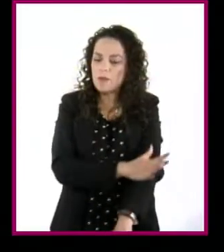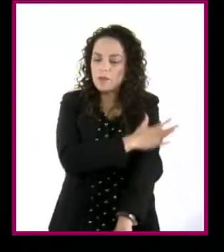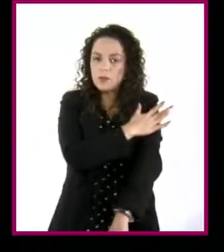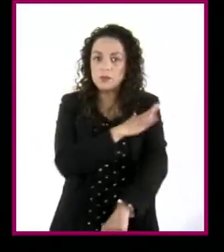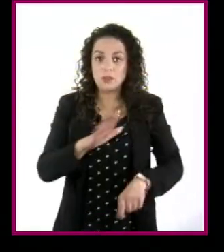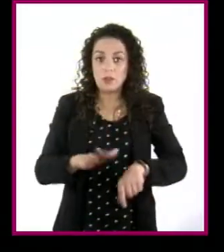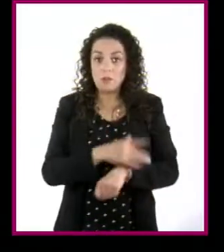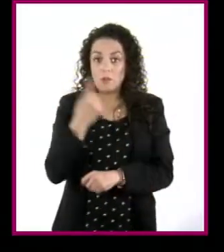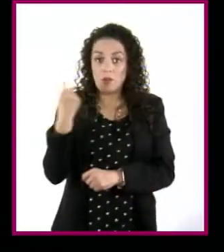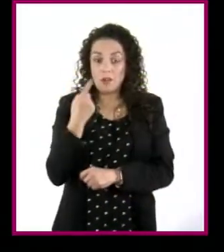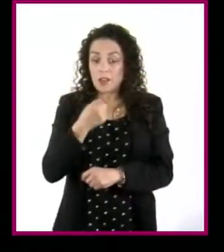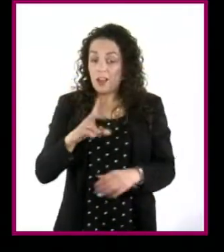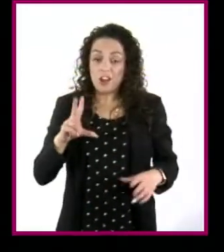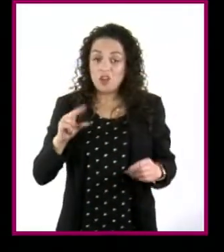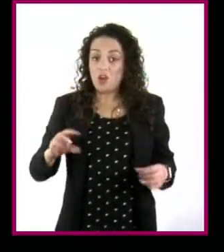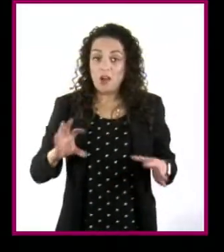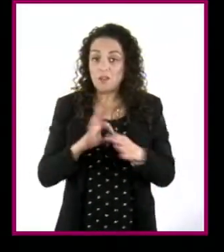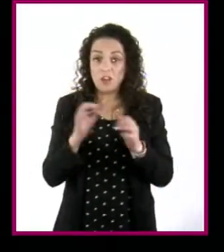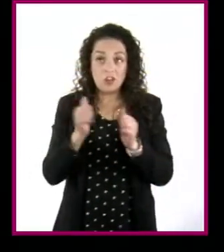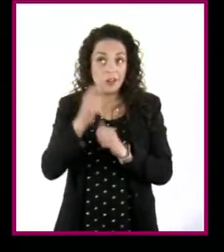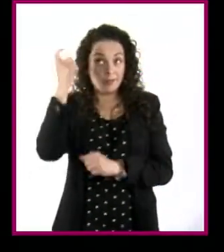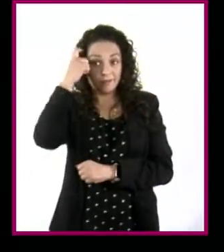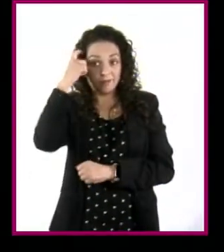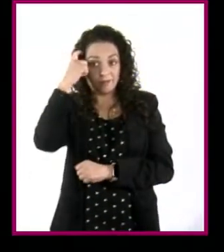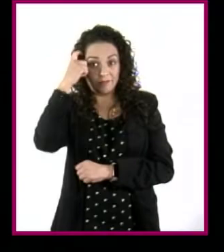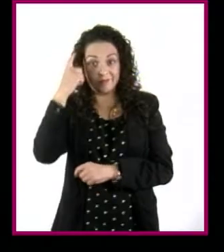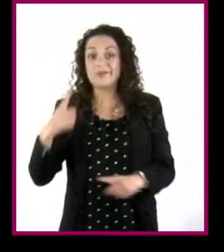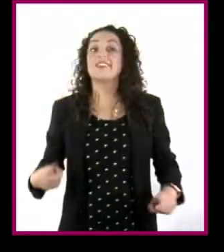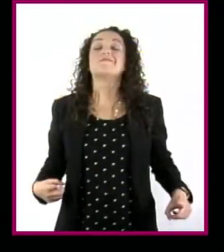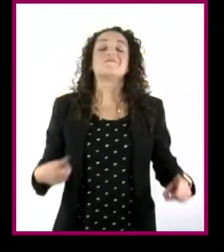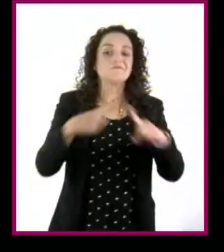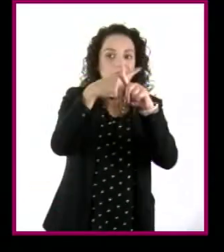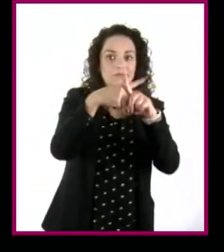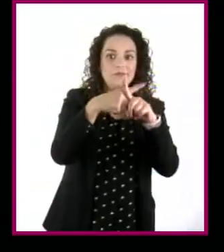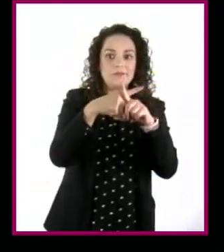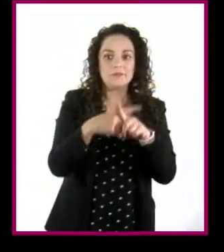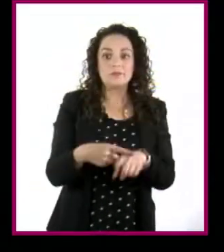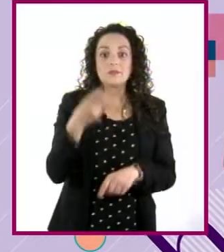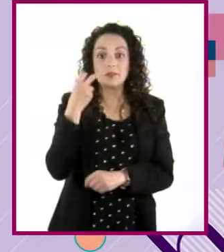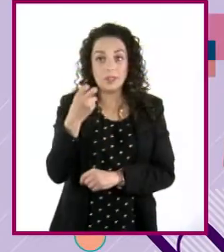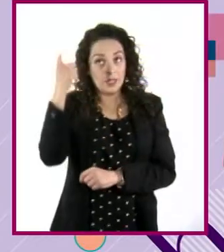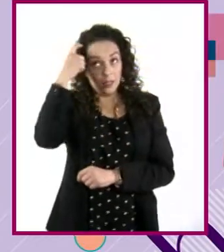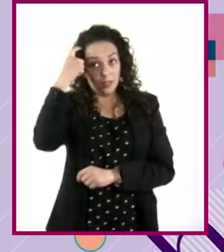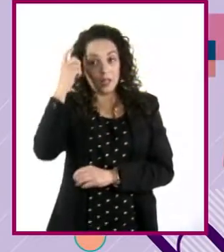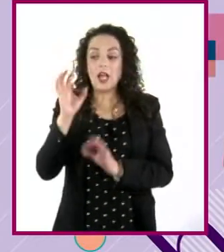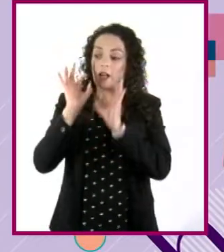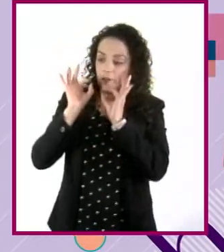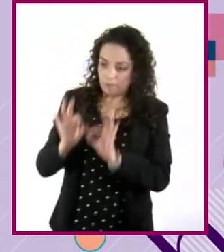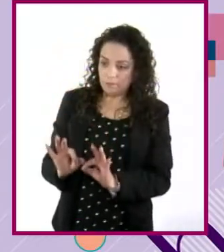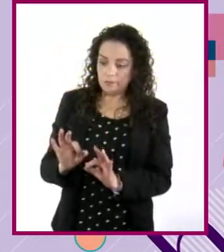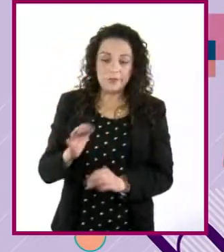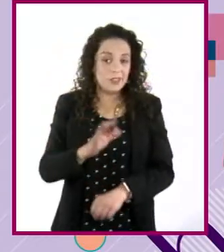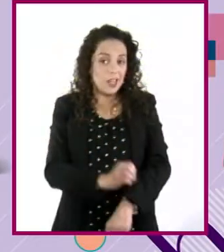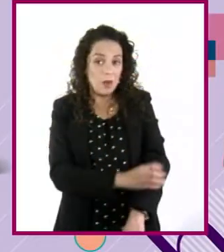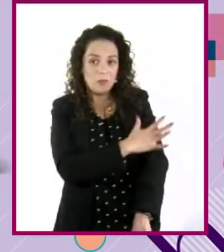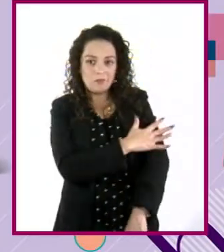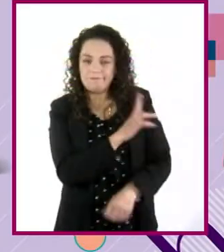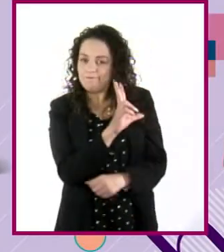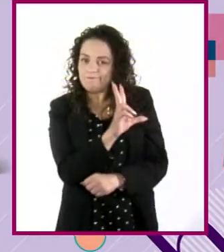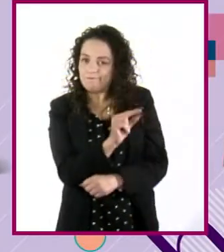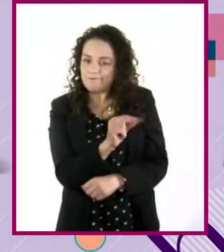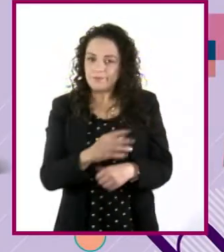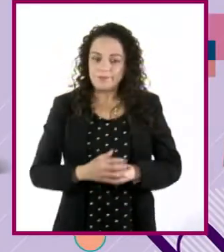contrarios a la razón, pues la racionalidad era para ellos el bien supremo que había que perseguir. Para los estoicos